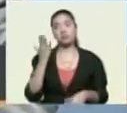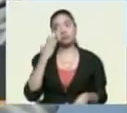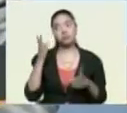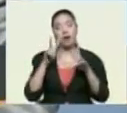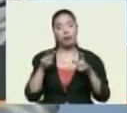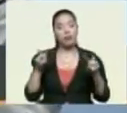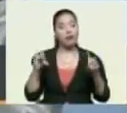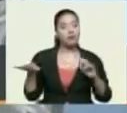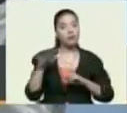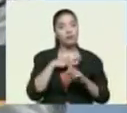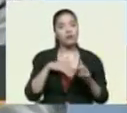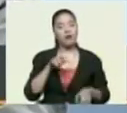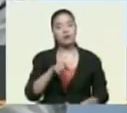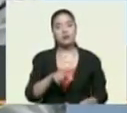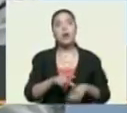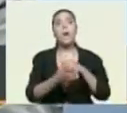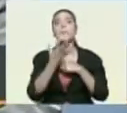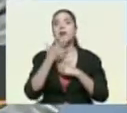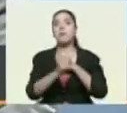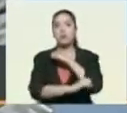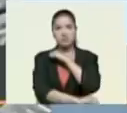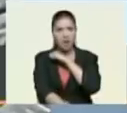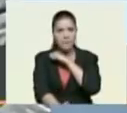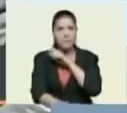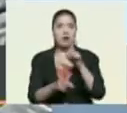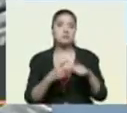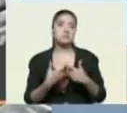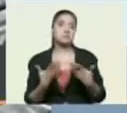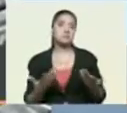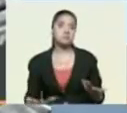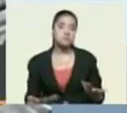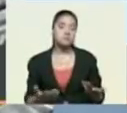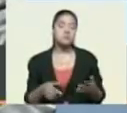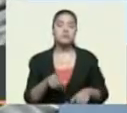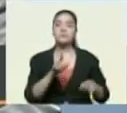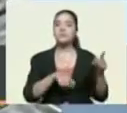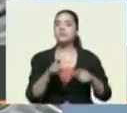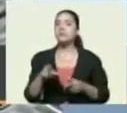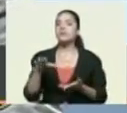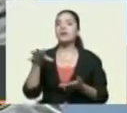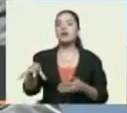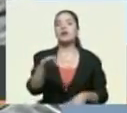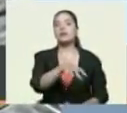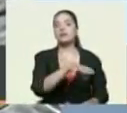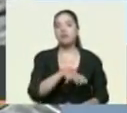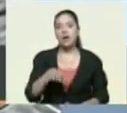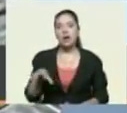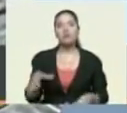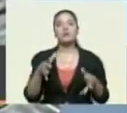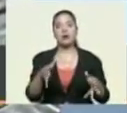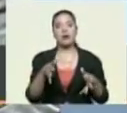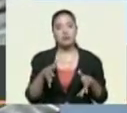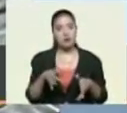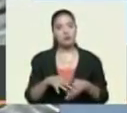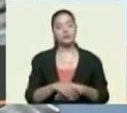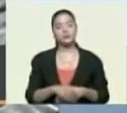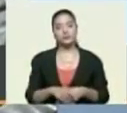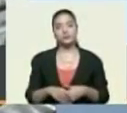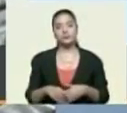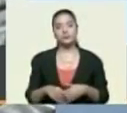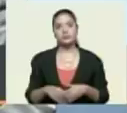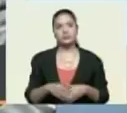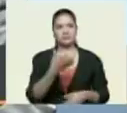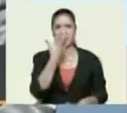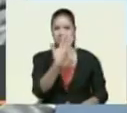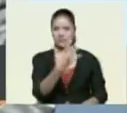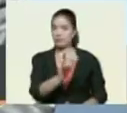analiza. Si hubo fraude, entonces los sectores que aversan al Estado, que ganaron, no cualquier